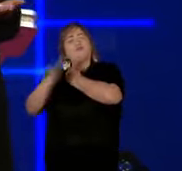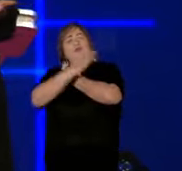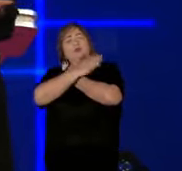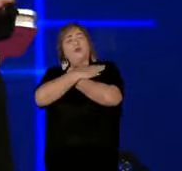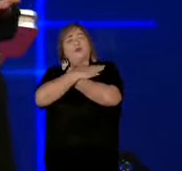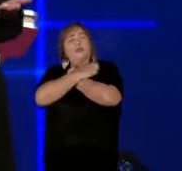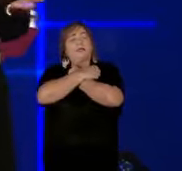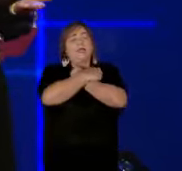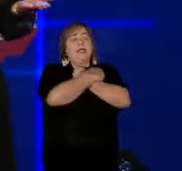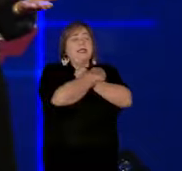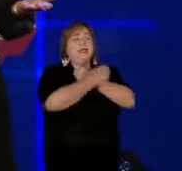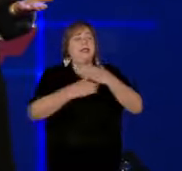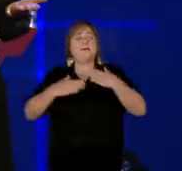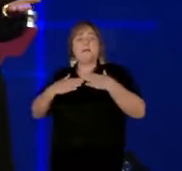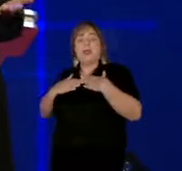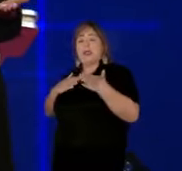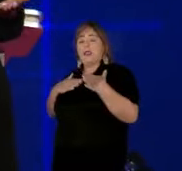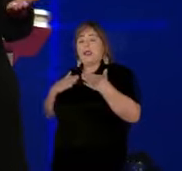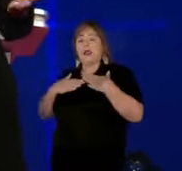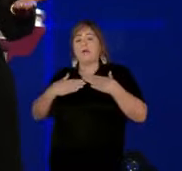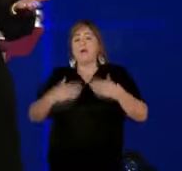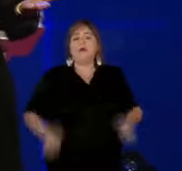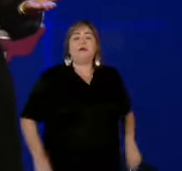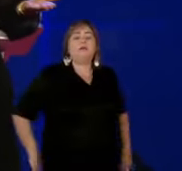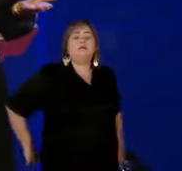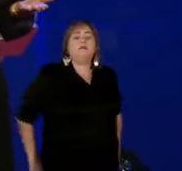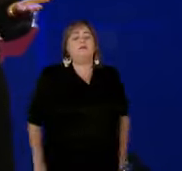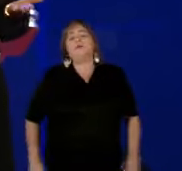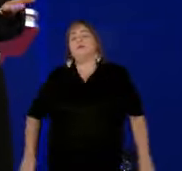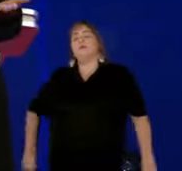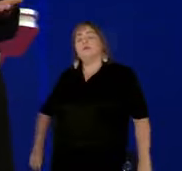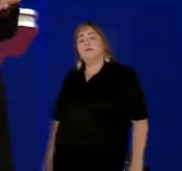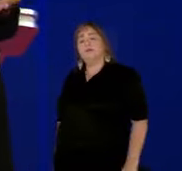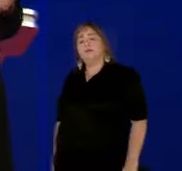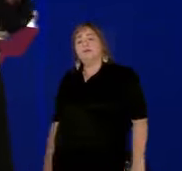al Dios que me ama.